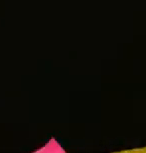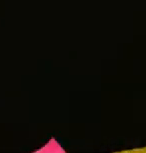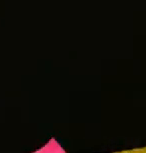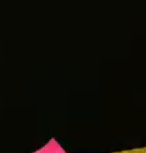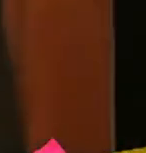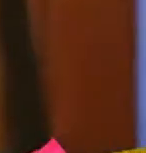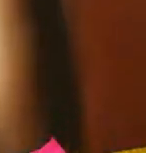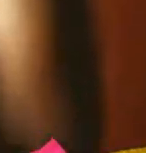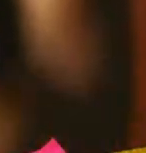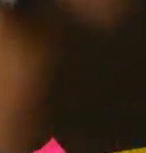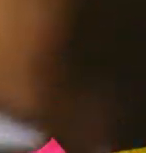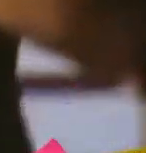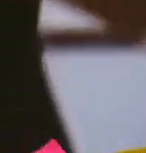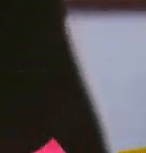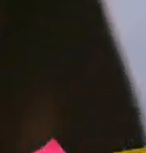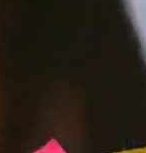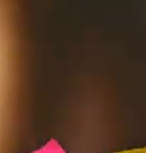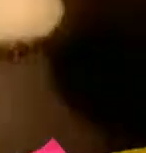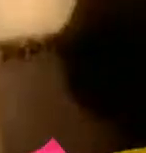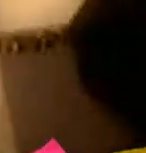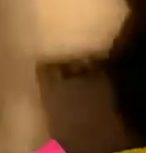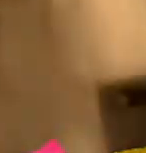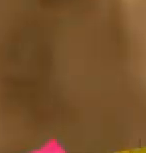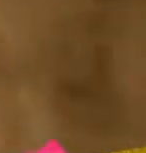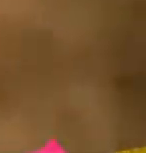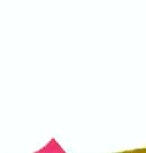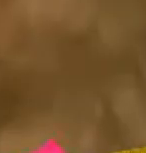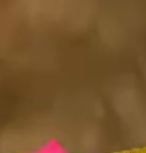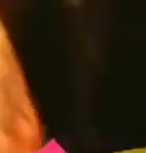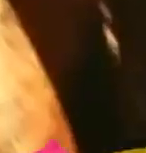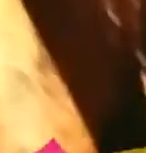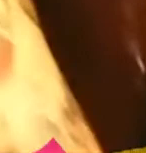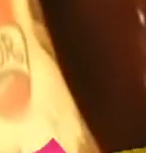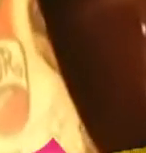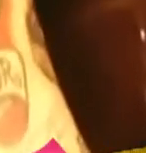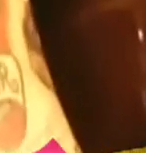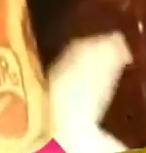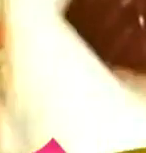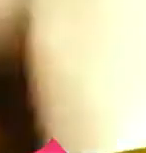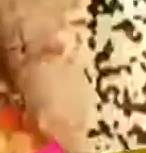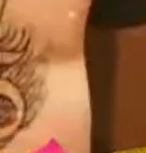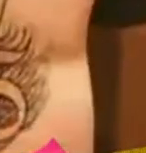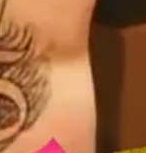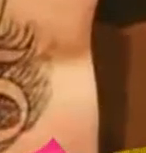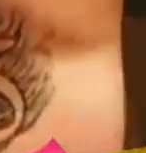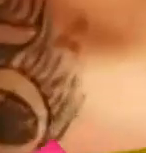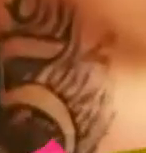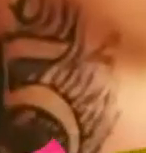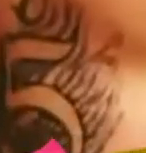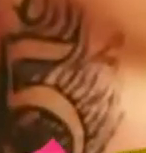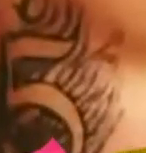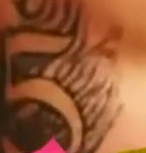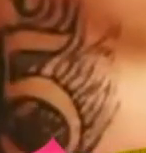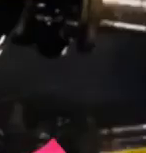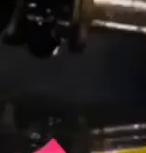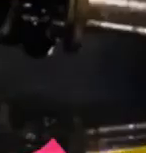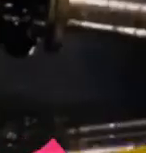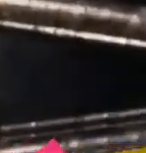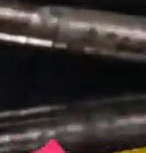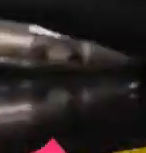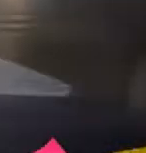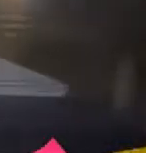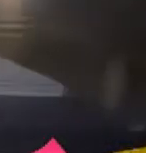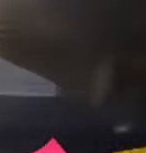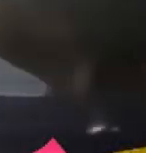talentosos artistas. Atrás quedaron las épocas en las que los tatuajes estaban mal vistos y eran solo para delincuentes o rebeldes sin